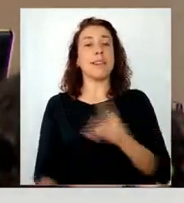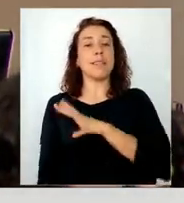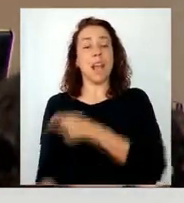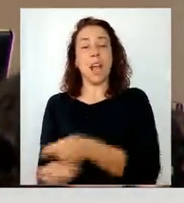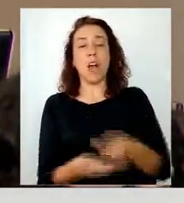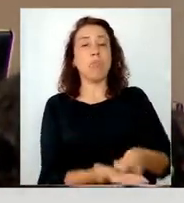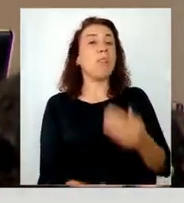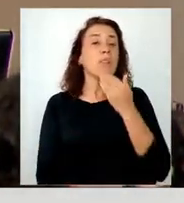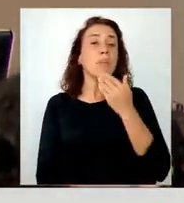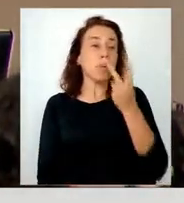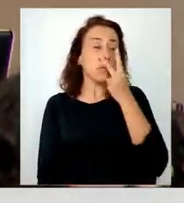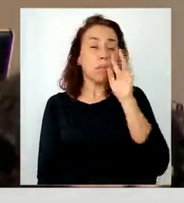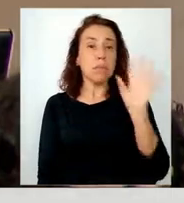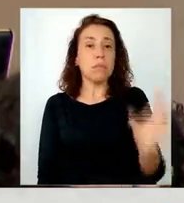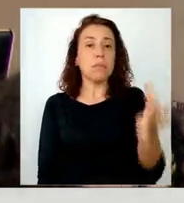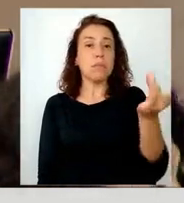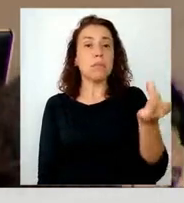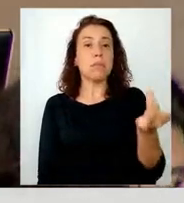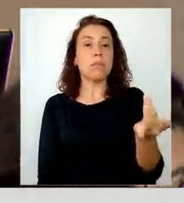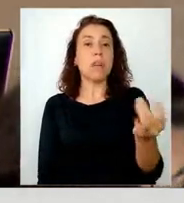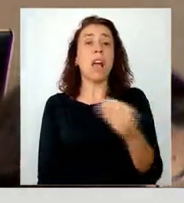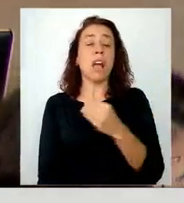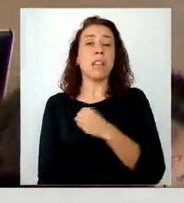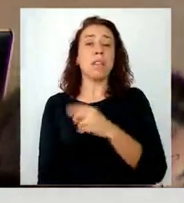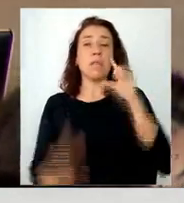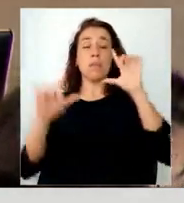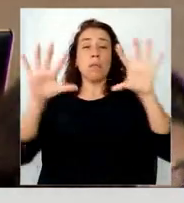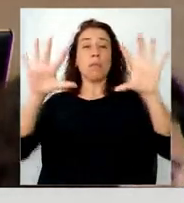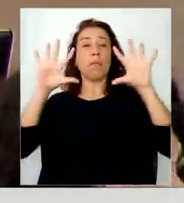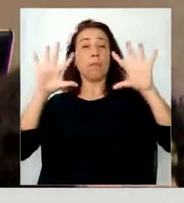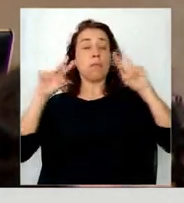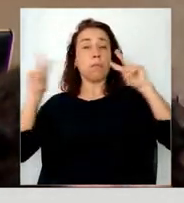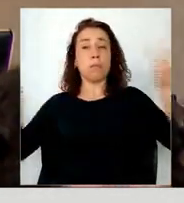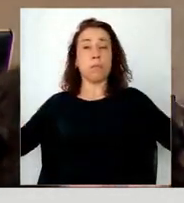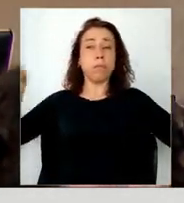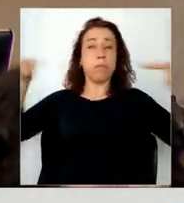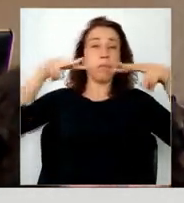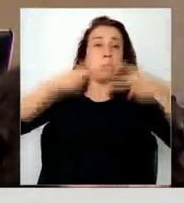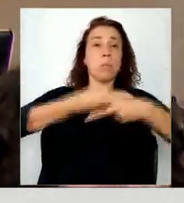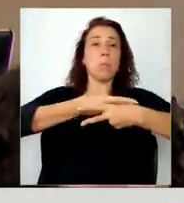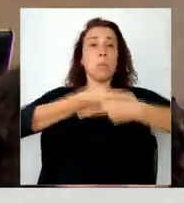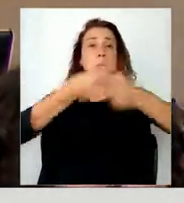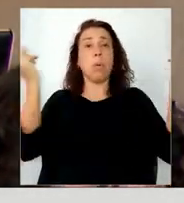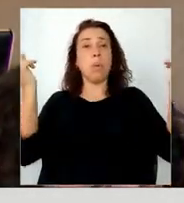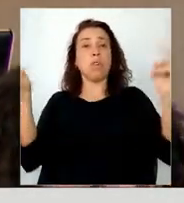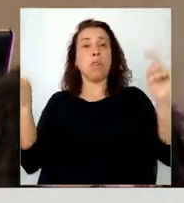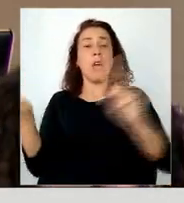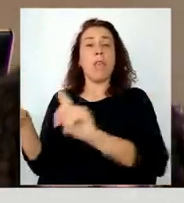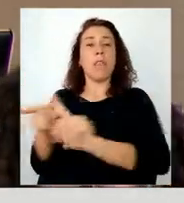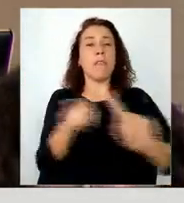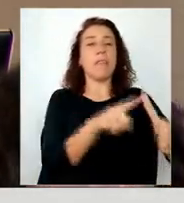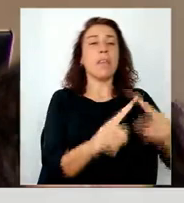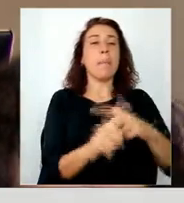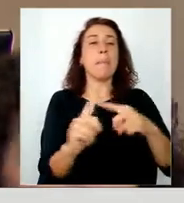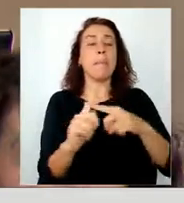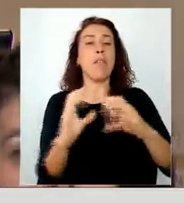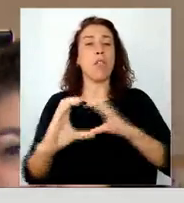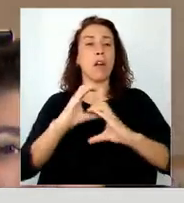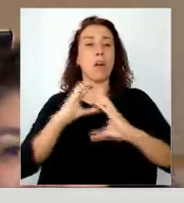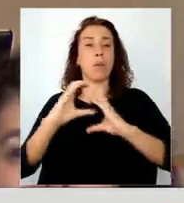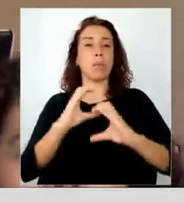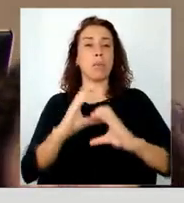en los tristes espectáculos que se han conocido por los distintos medios de comunicación una situación